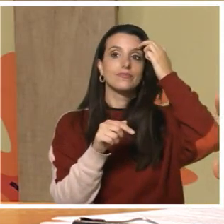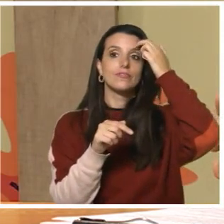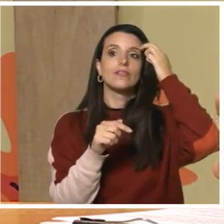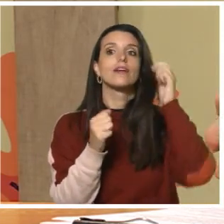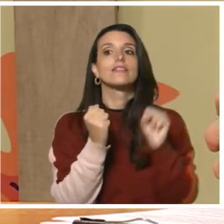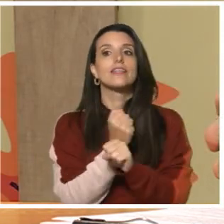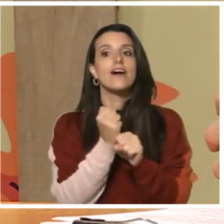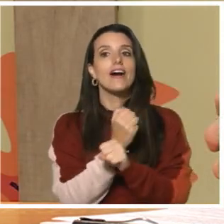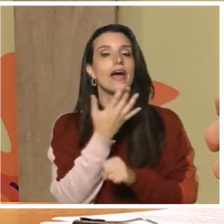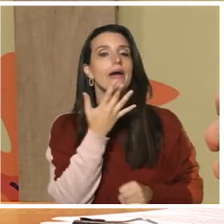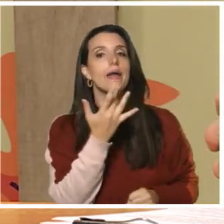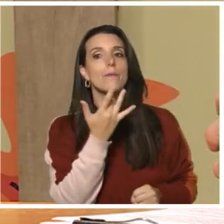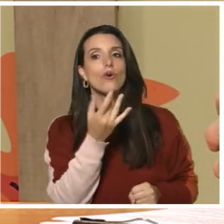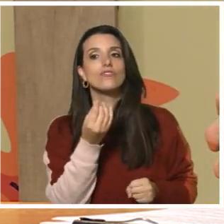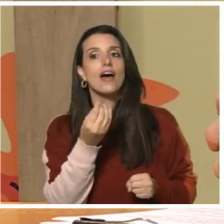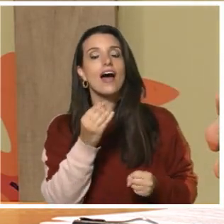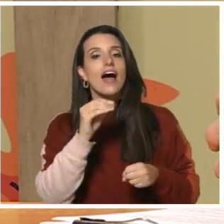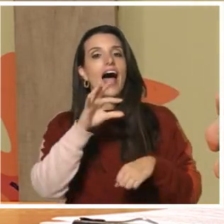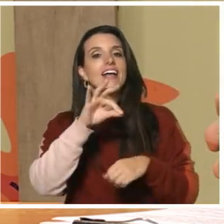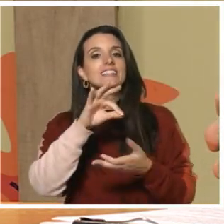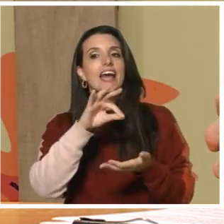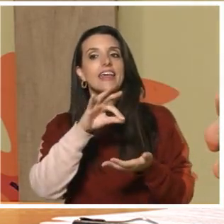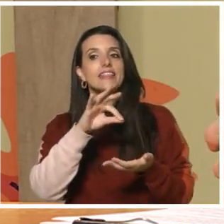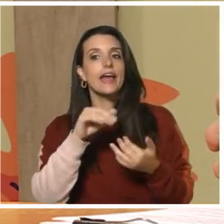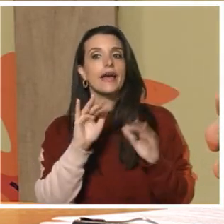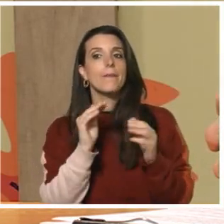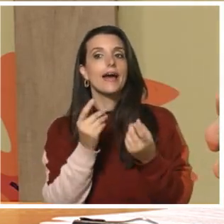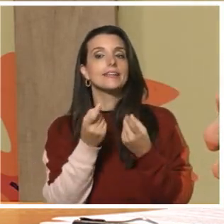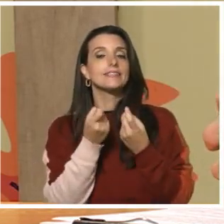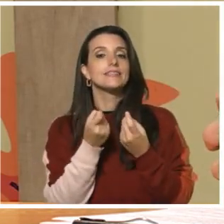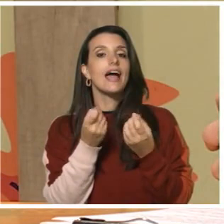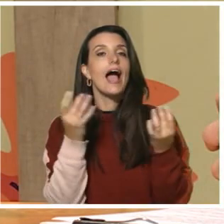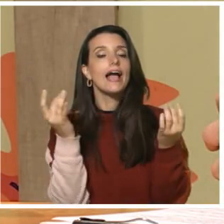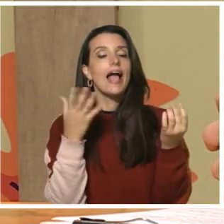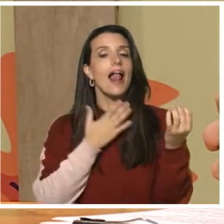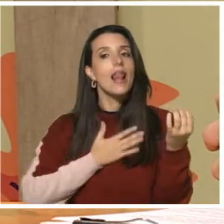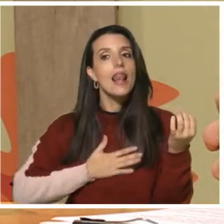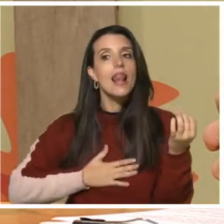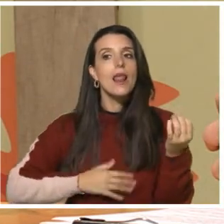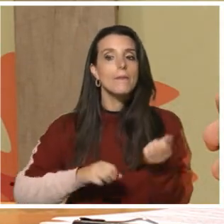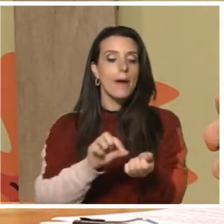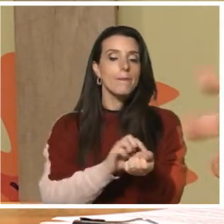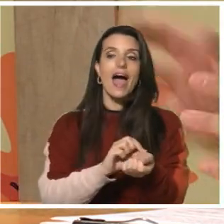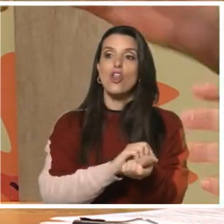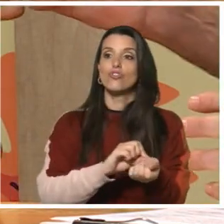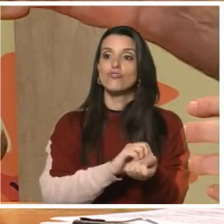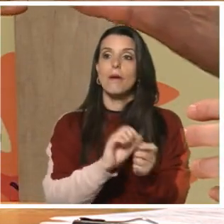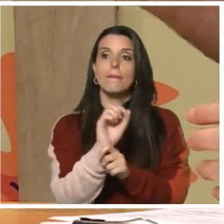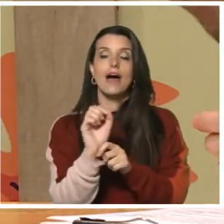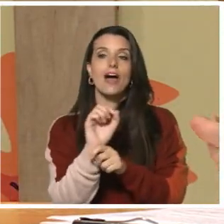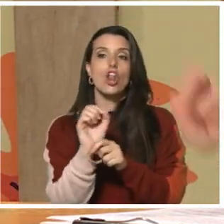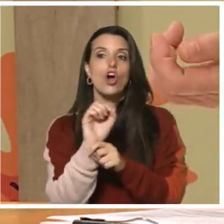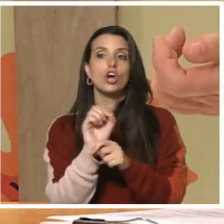cosas hermosas, que son aceites sólidos, que de repente necesitas calma, bueno, lo mueves un poquito y te lo pasas en zonas